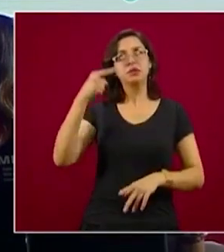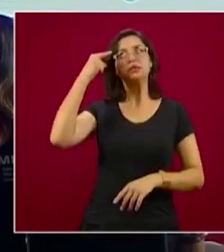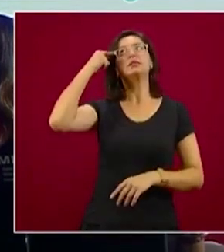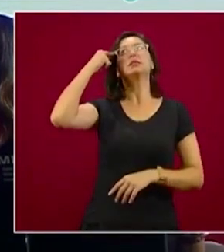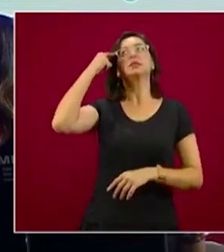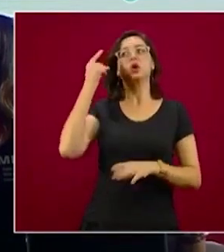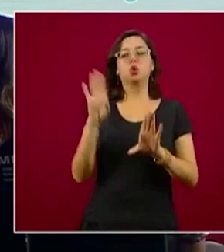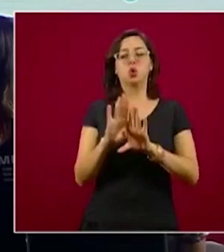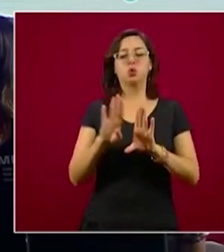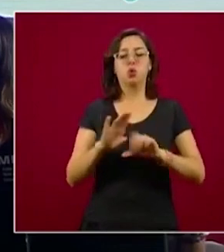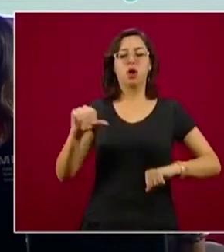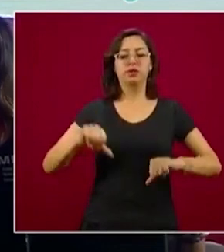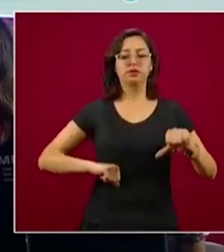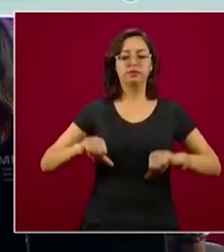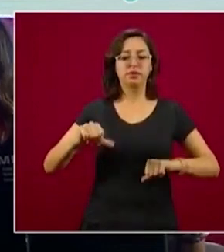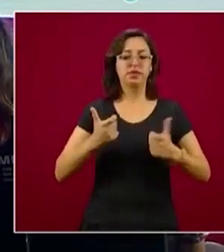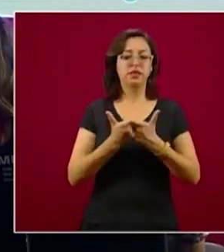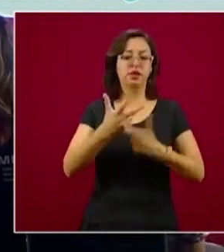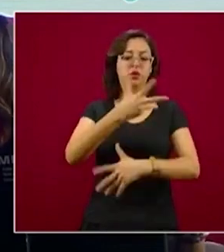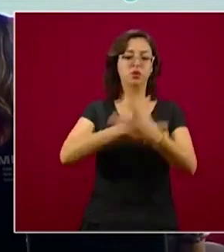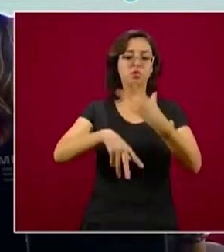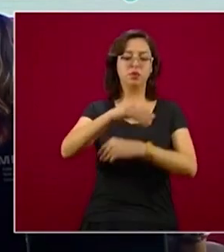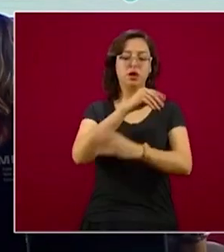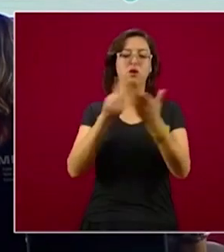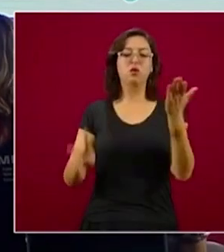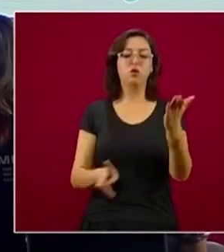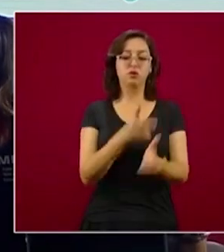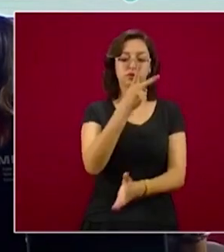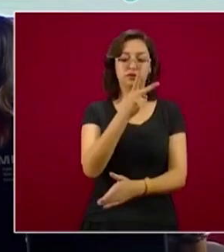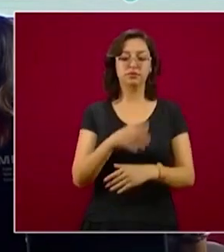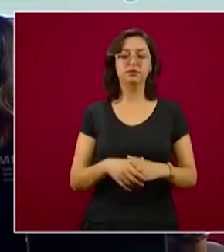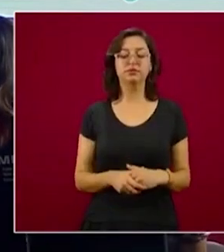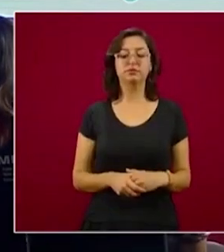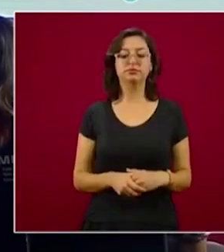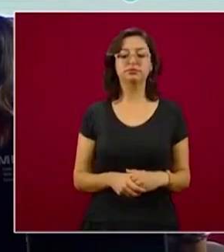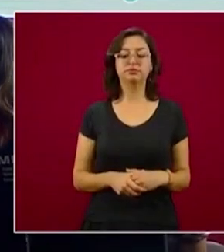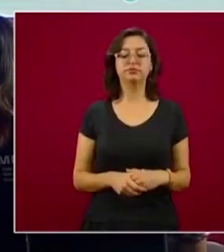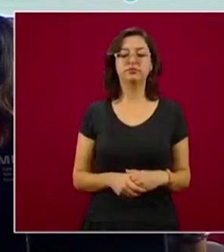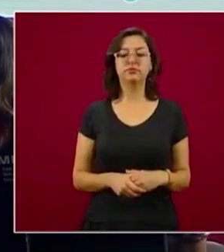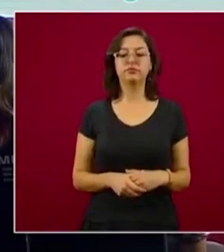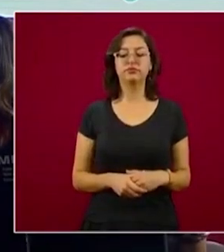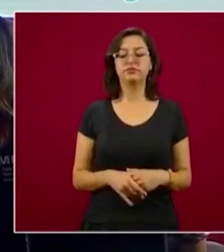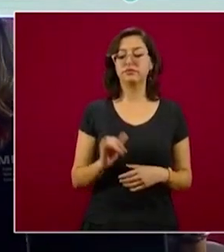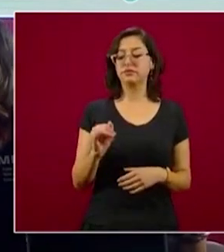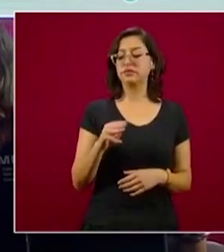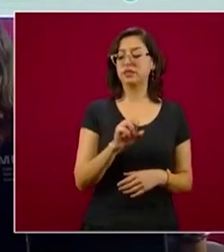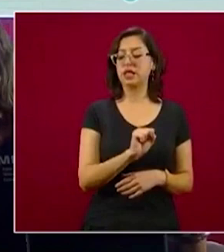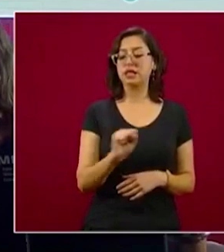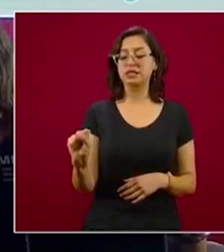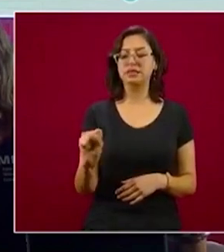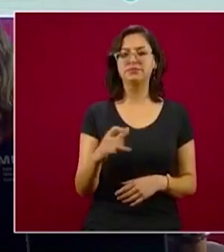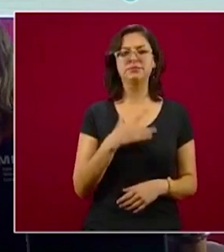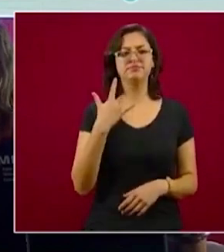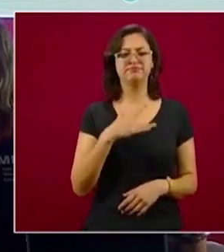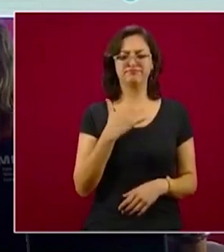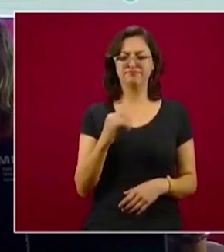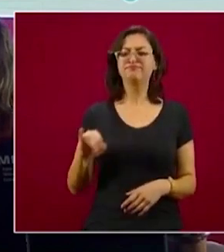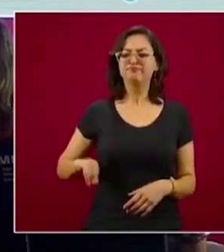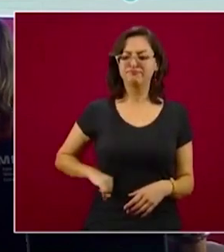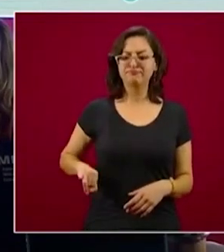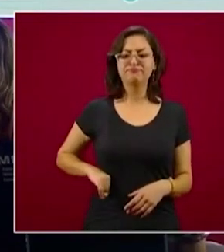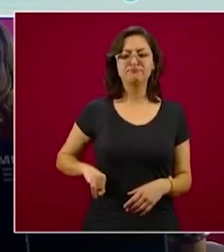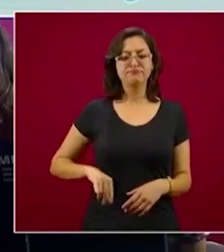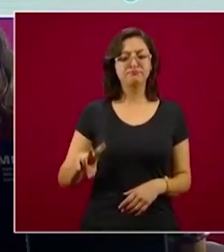reactivamos la economía. ¿Por qué el Instituto Mexicano del Seguro Social está muy interesado